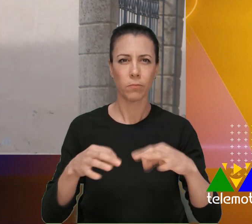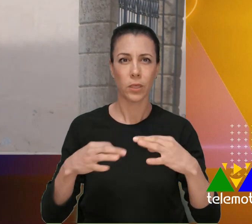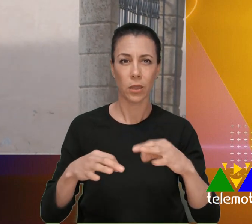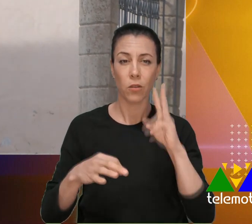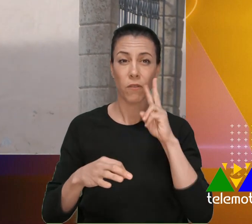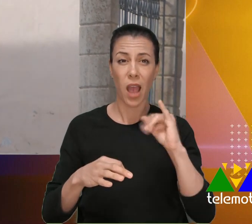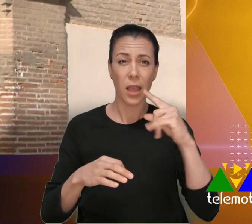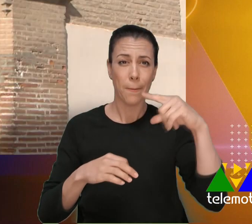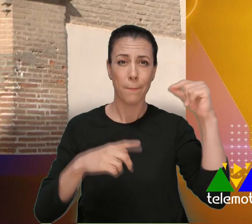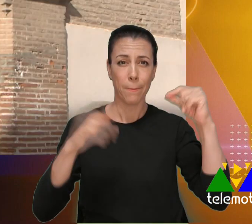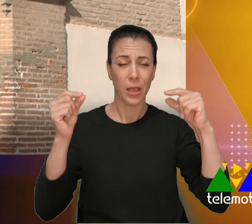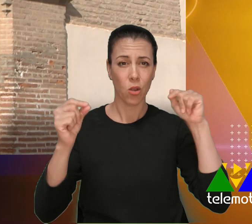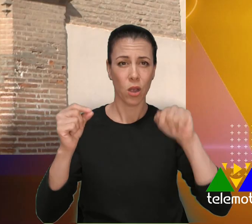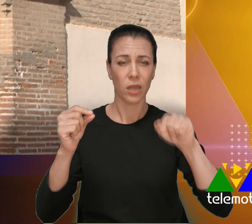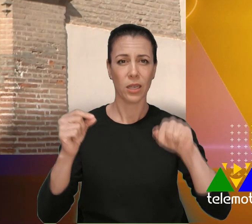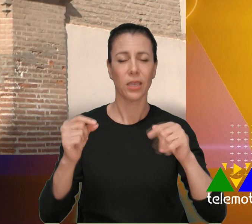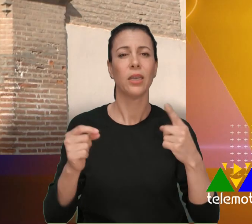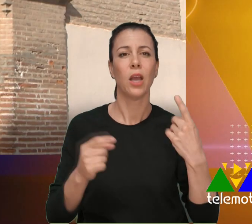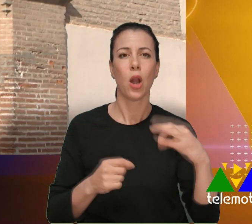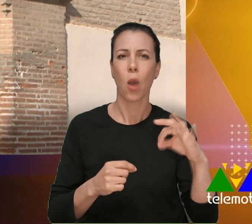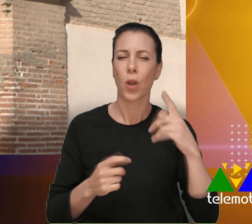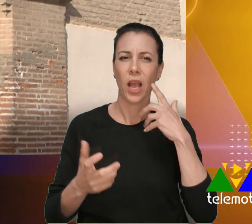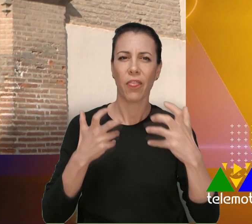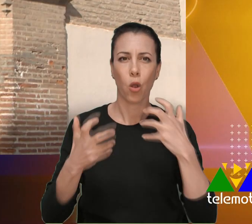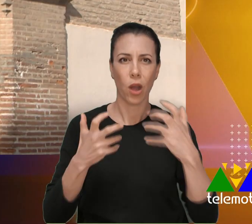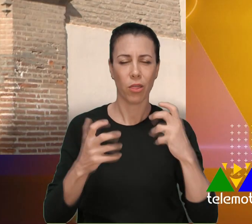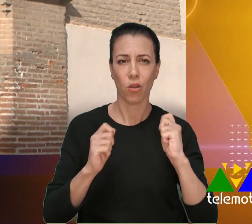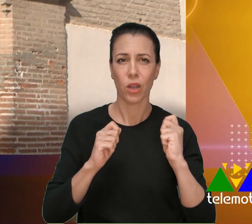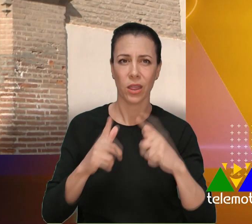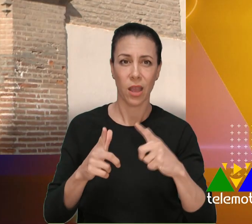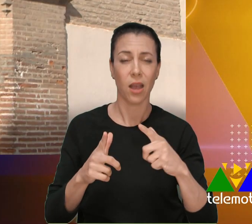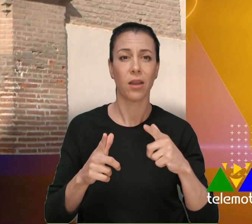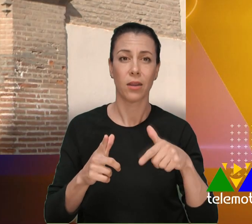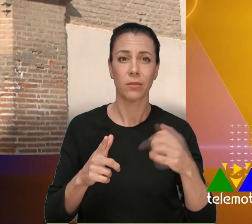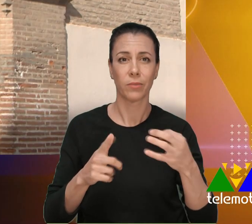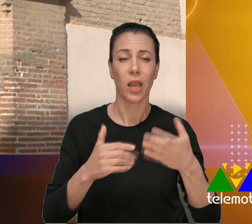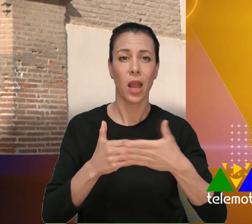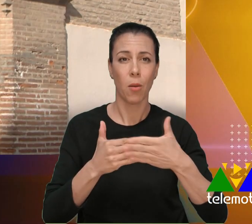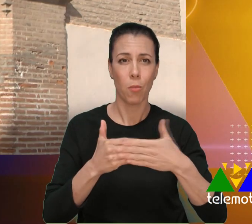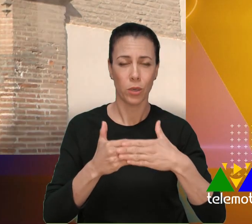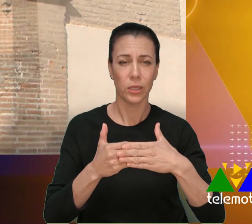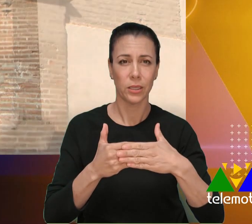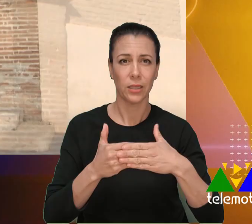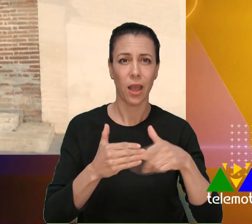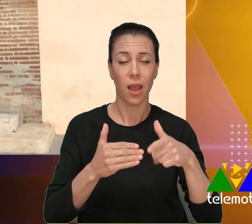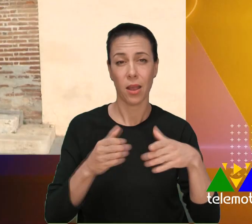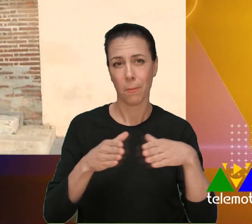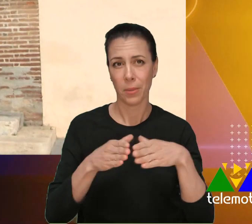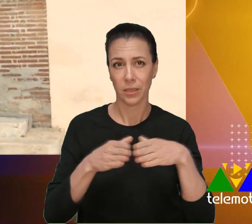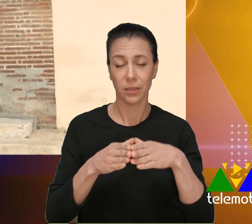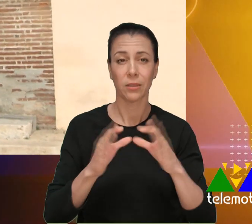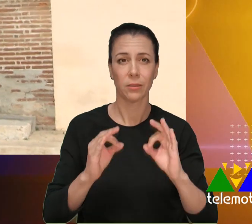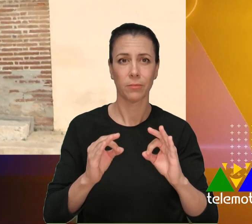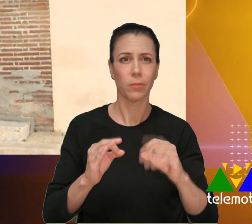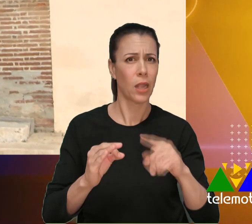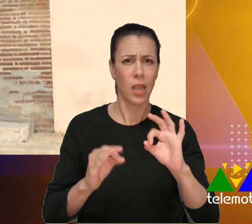estos picos que aparecen aquí, que es la única decoración que tiene la puerta de la iglesia. Es muy